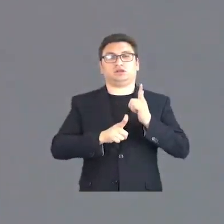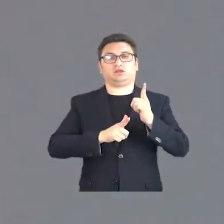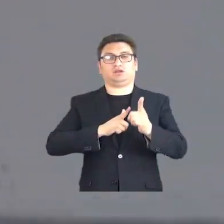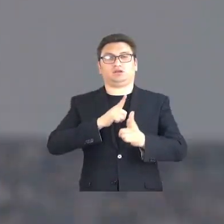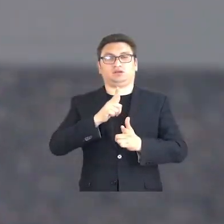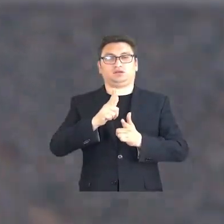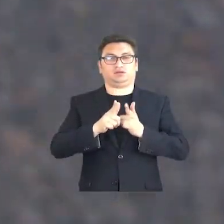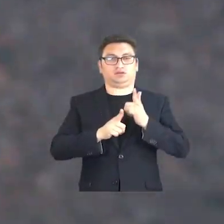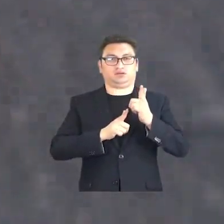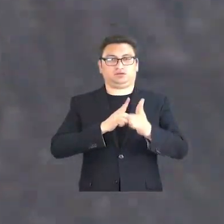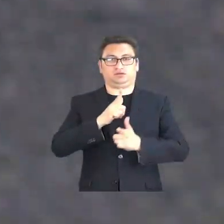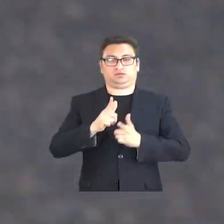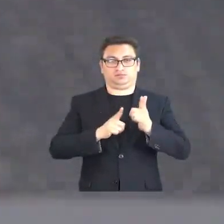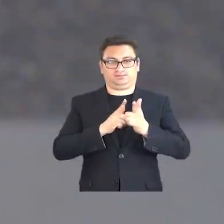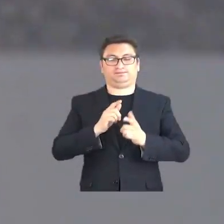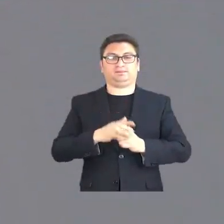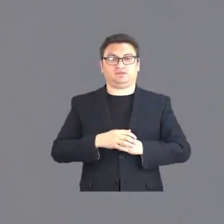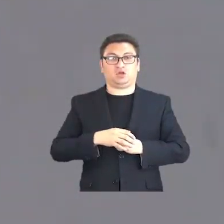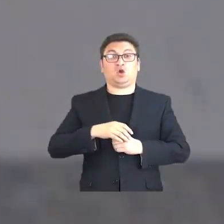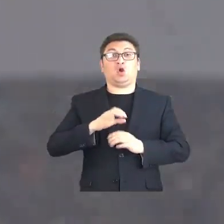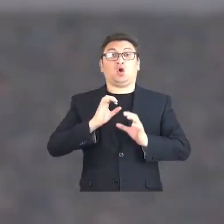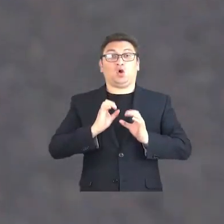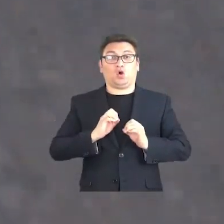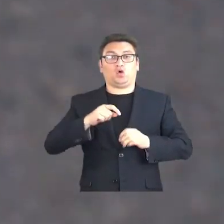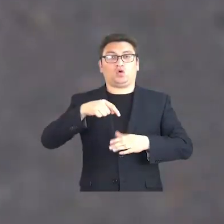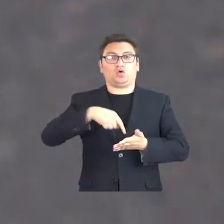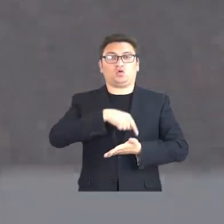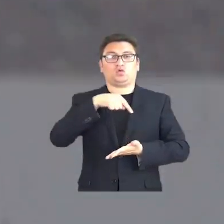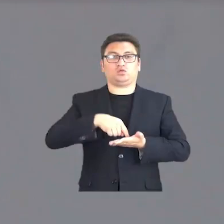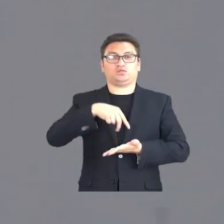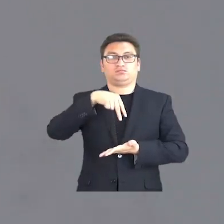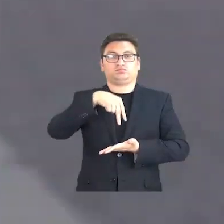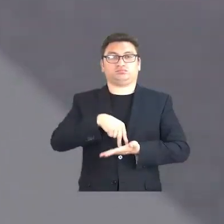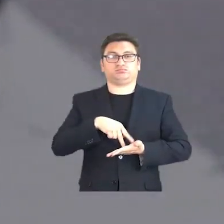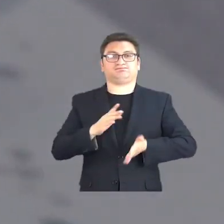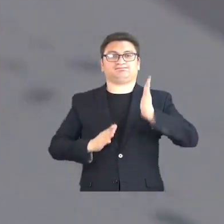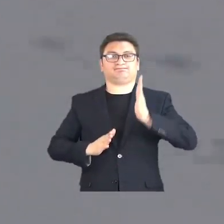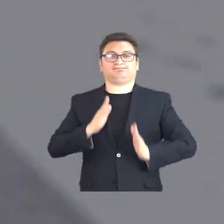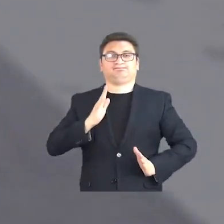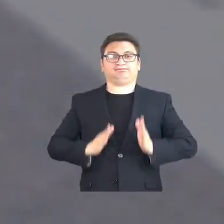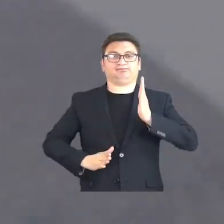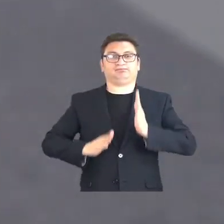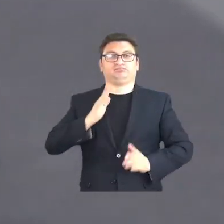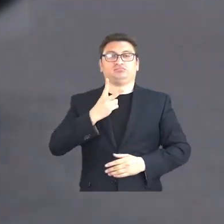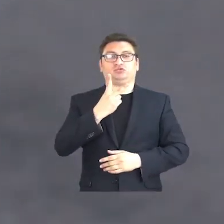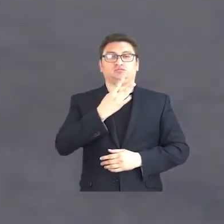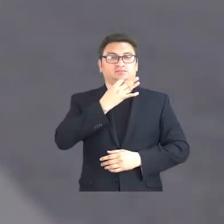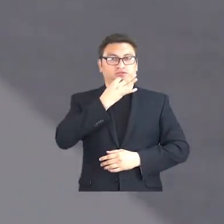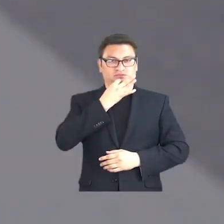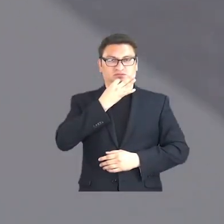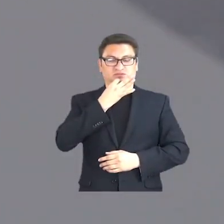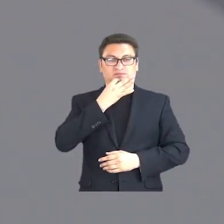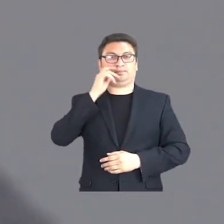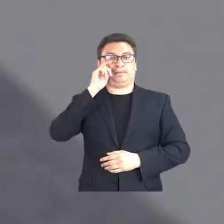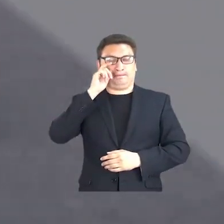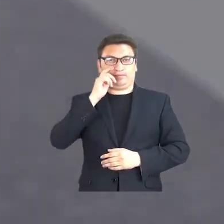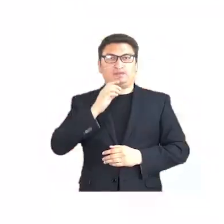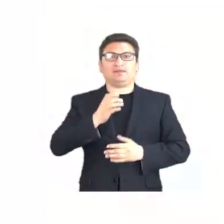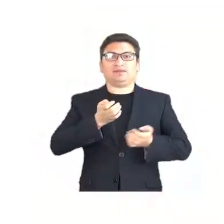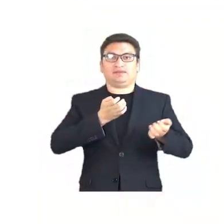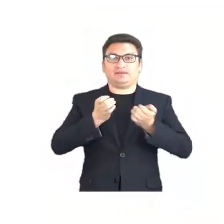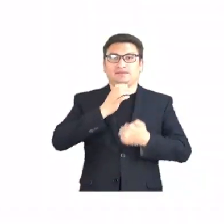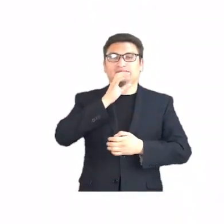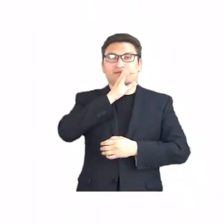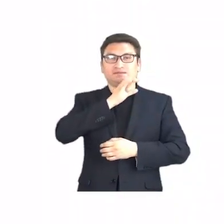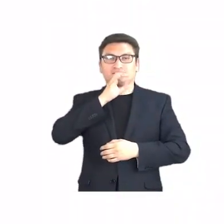Camina a un ritmo más lento o marcha suavemente sobre el terreno durante aproximadamente 2 minutos.